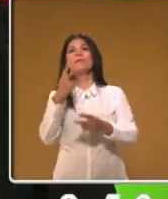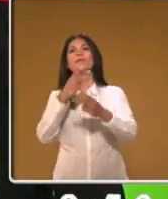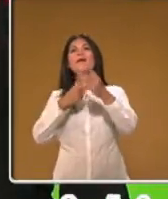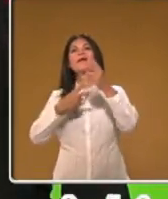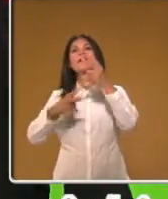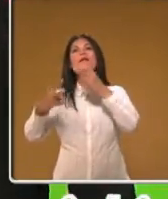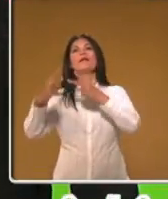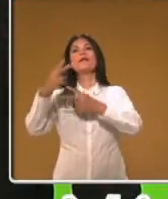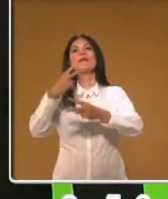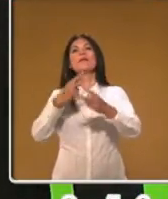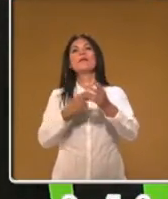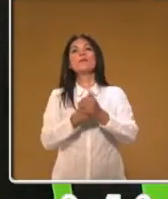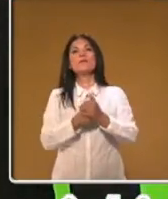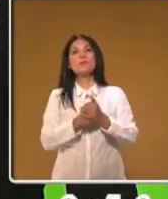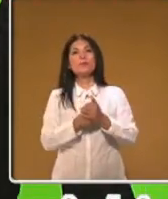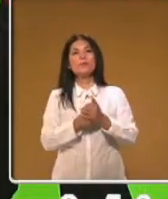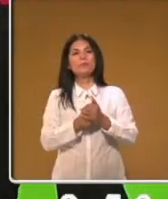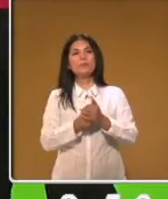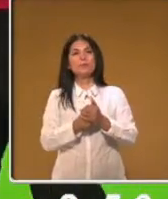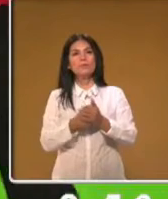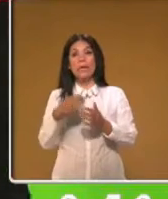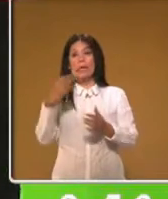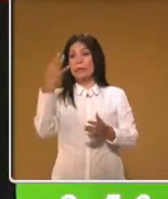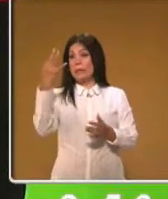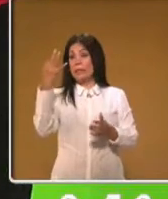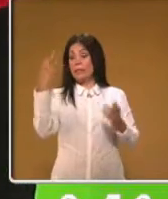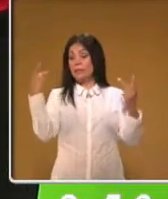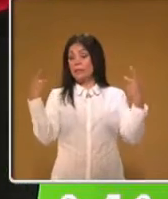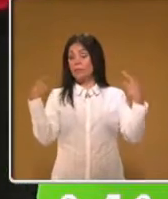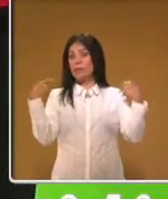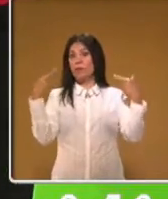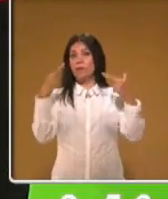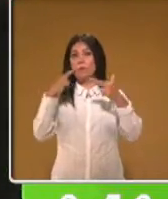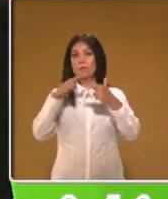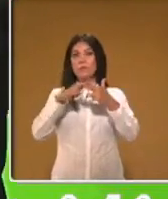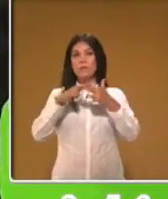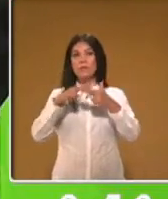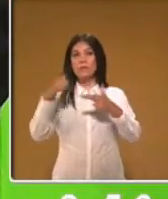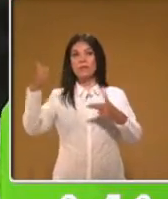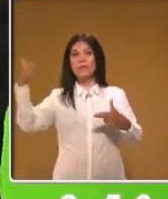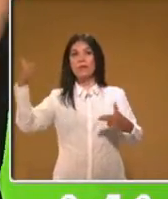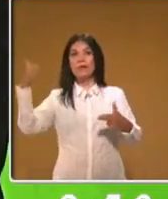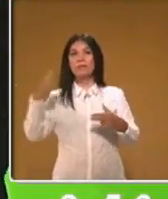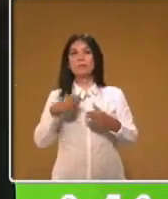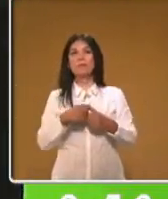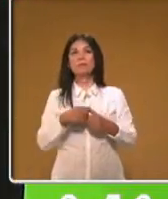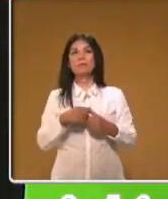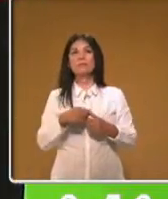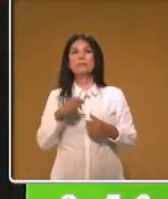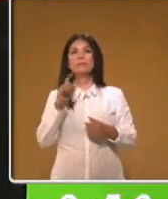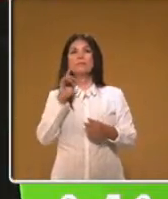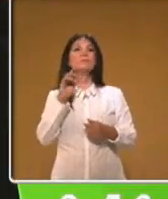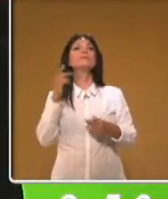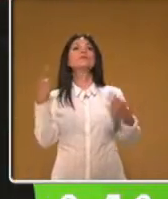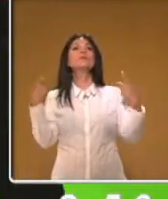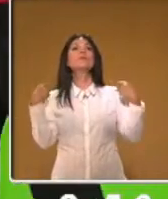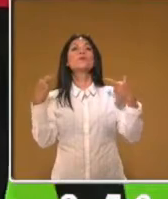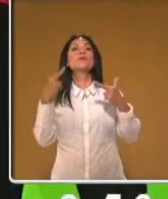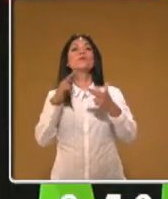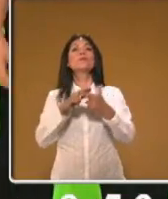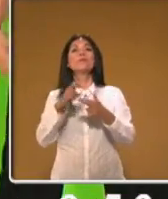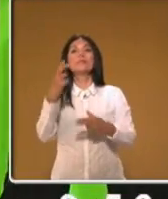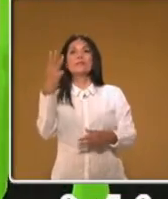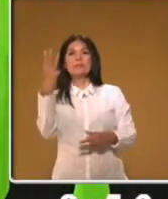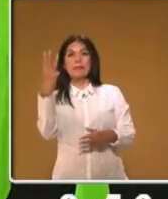Tus maestros en ciencia seremos 3. A tus órdenes, la maestra Magaly Yadira Presas. El profesor Ignacio. Y la profesora Amanda